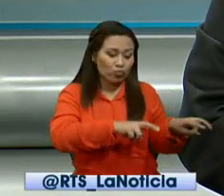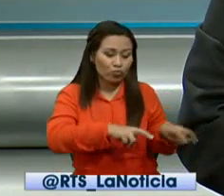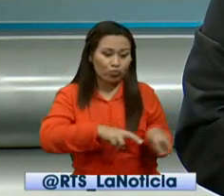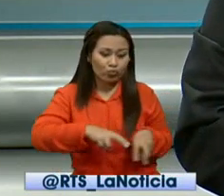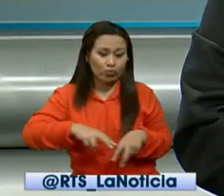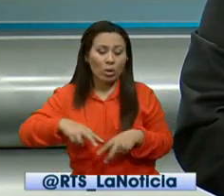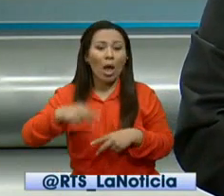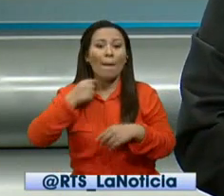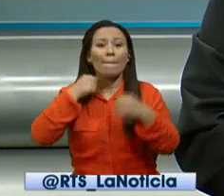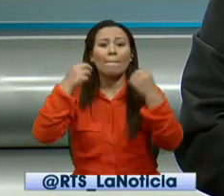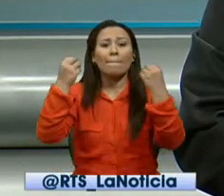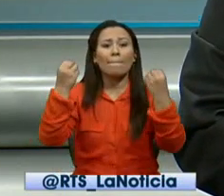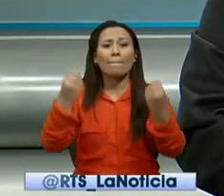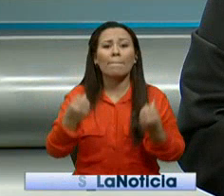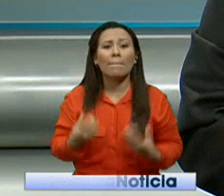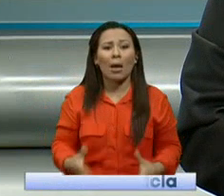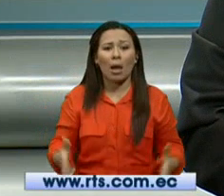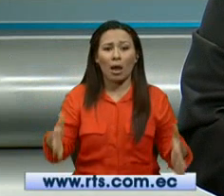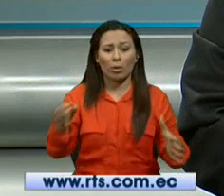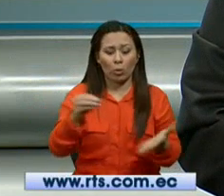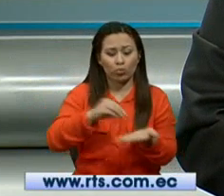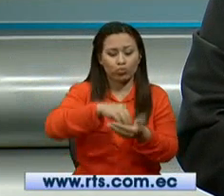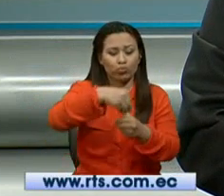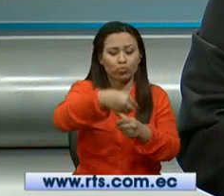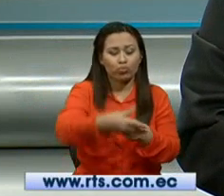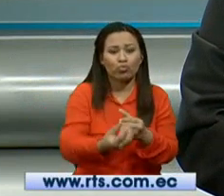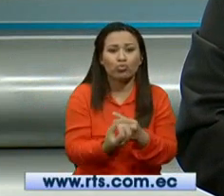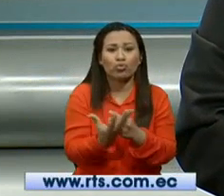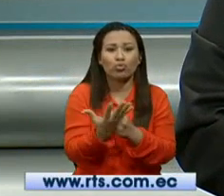lamentablemente perdieron todos sus cultivos.